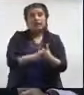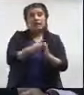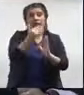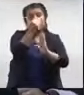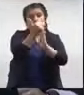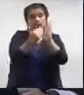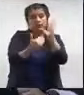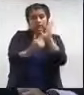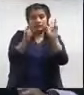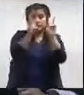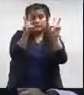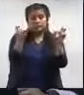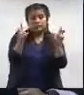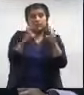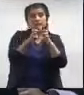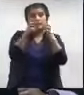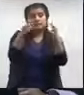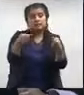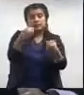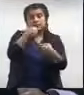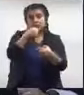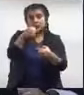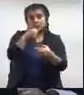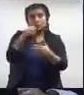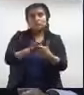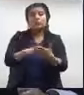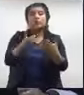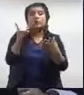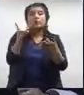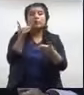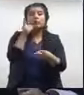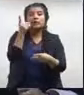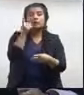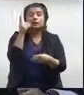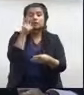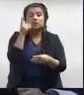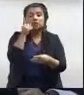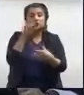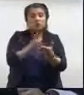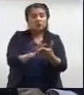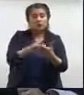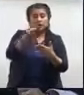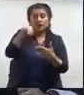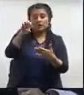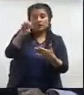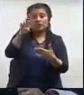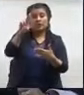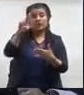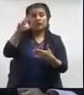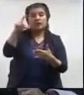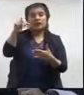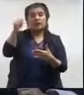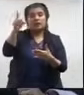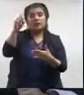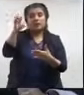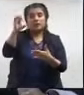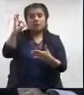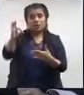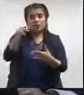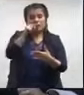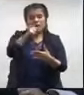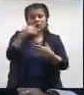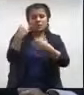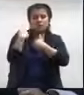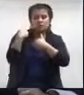lineamientos periodísticos. Dirección de Mercadeo. Es la responsable de planificar, organizar, coordinar,